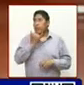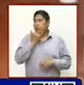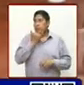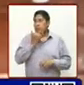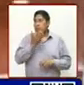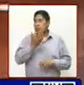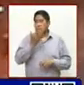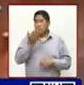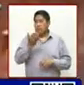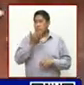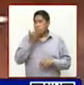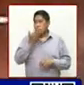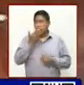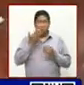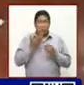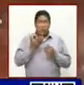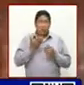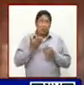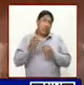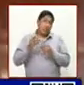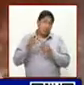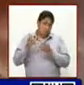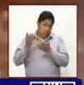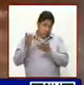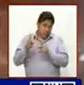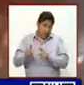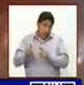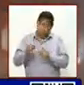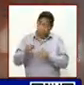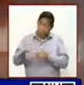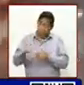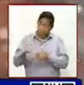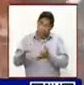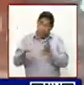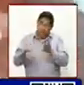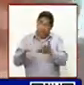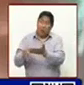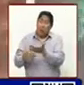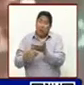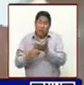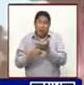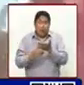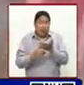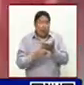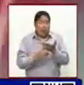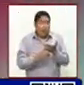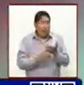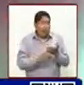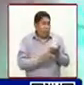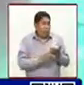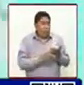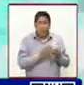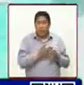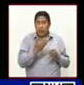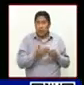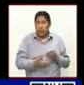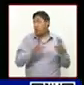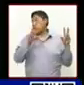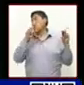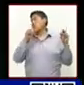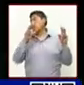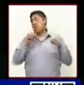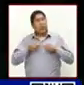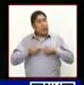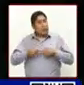haber restituido a esta persona secuestrada, a su familia, no significa que las investigaciones o el